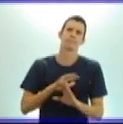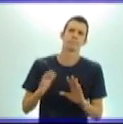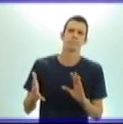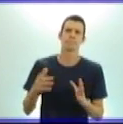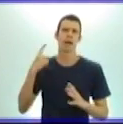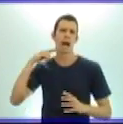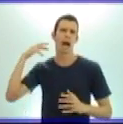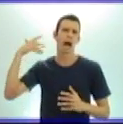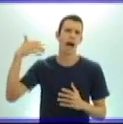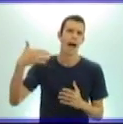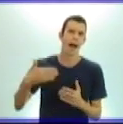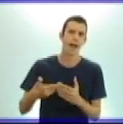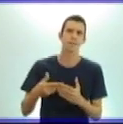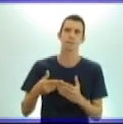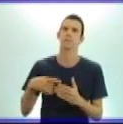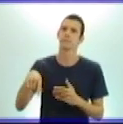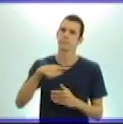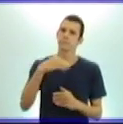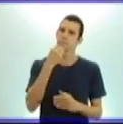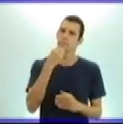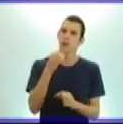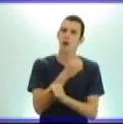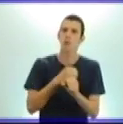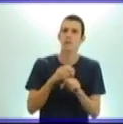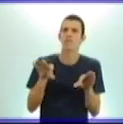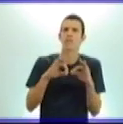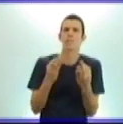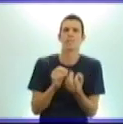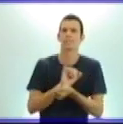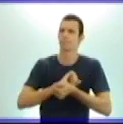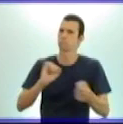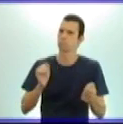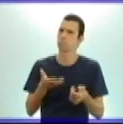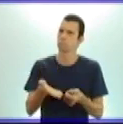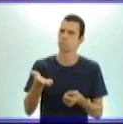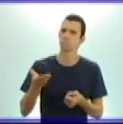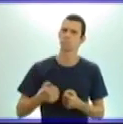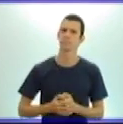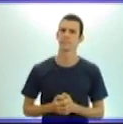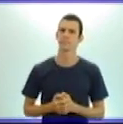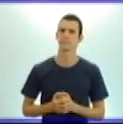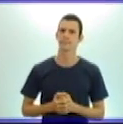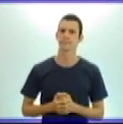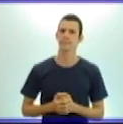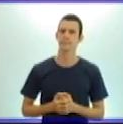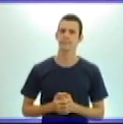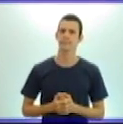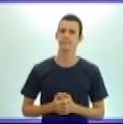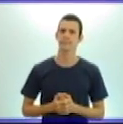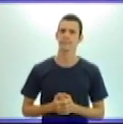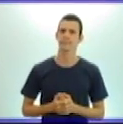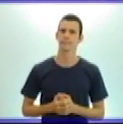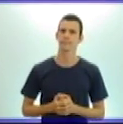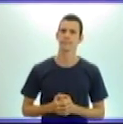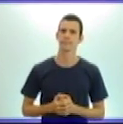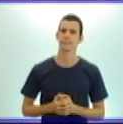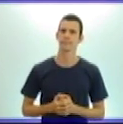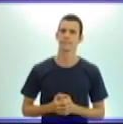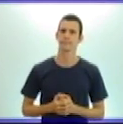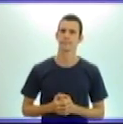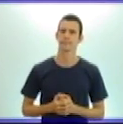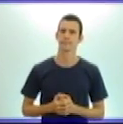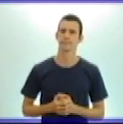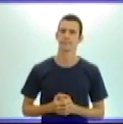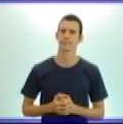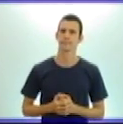cursos están al alcance de todas las familias. Algunos lo han copiado, otros no, pero